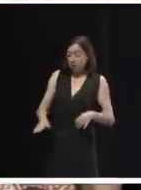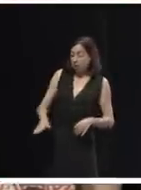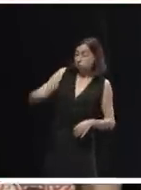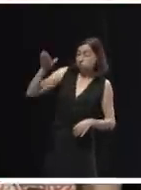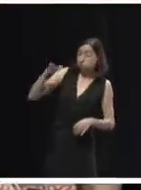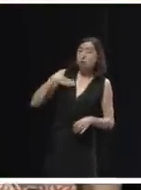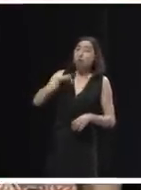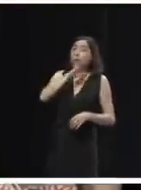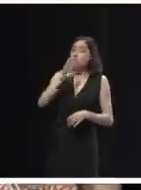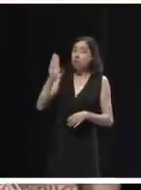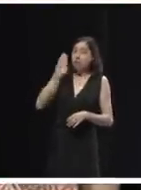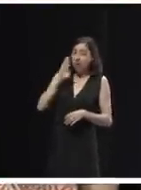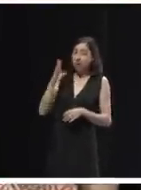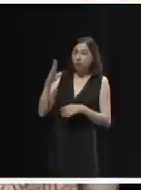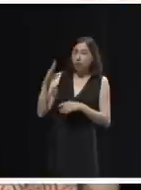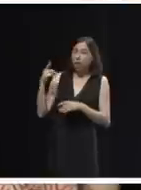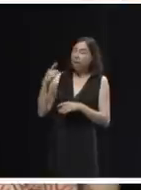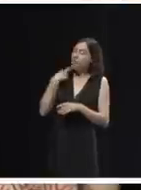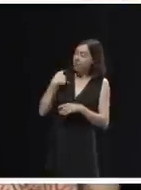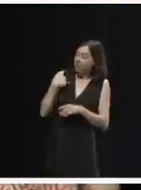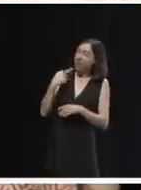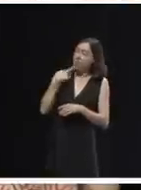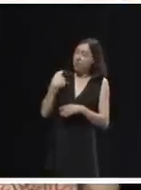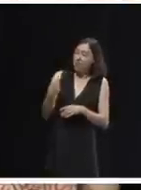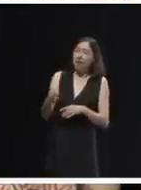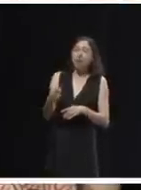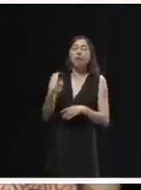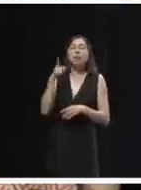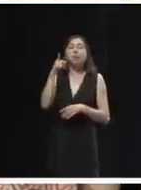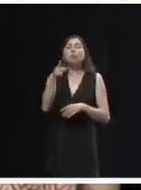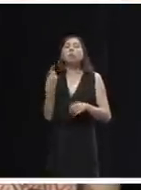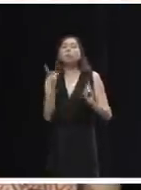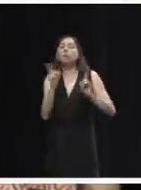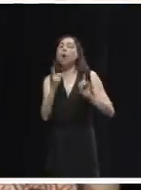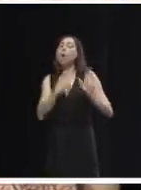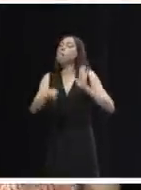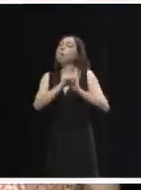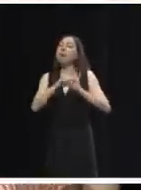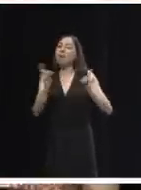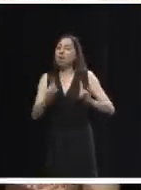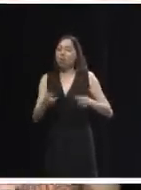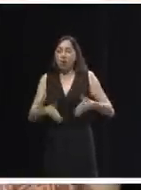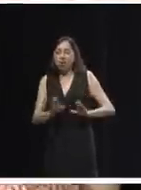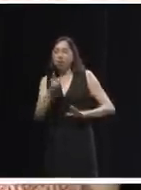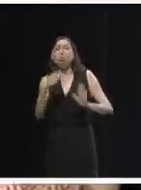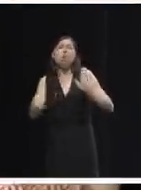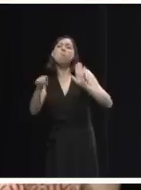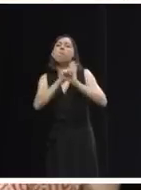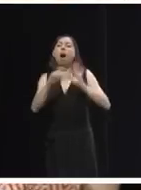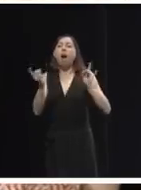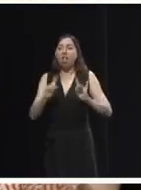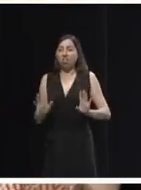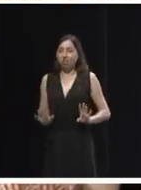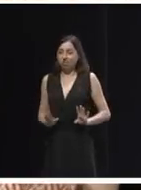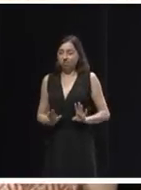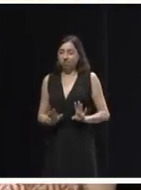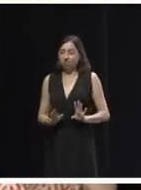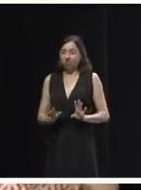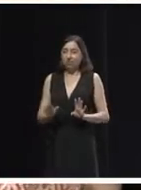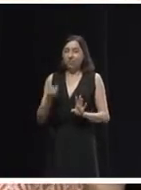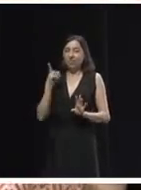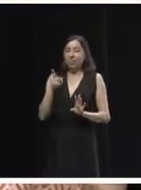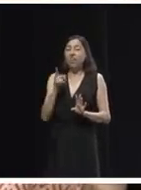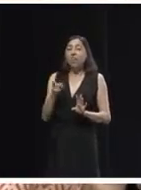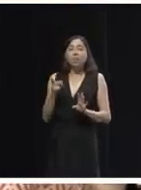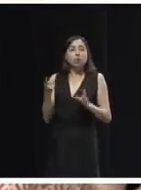frase habitual que dicen las madres andaluzas? No te señales, hijo, no te señales. Pues desafortunadamente, toda la vida me